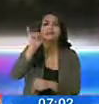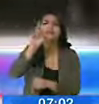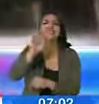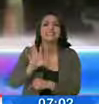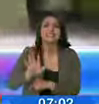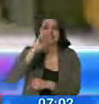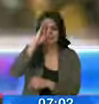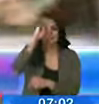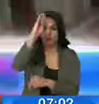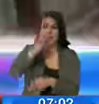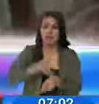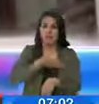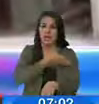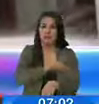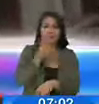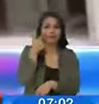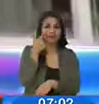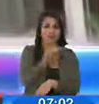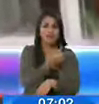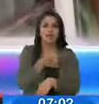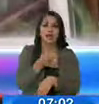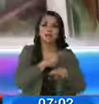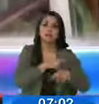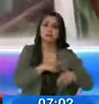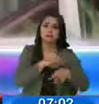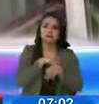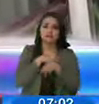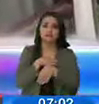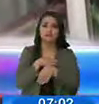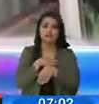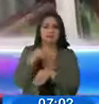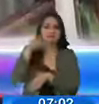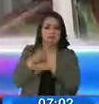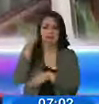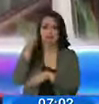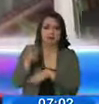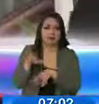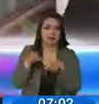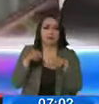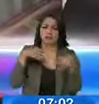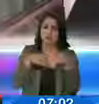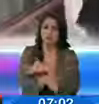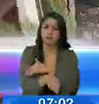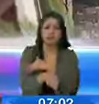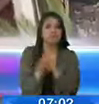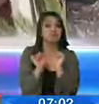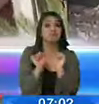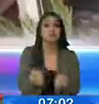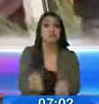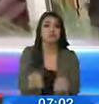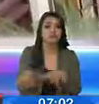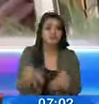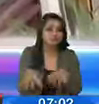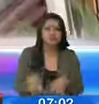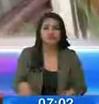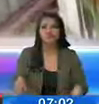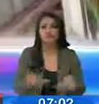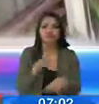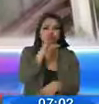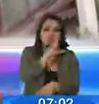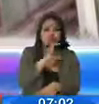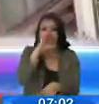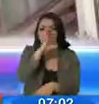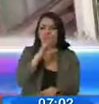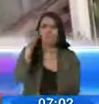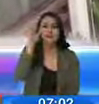tenían el respaldo legal del fiscal que investigó el caso y con la orden de allanamiento no había obstáculo que los detenga. Iban tras la presunta